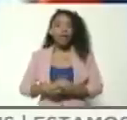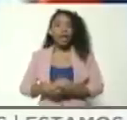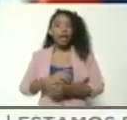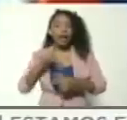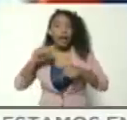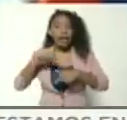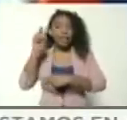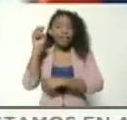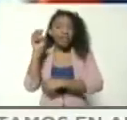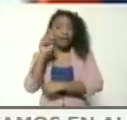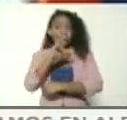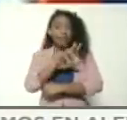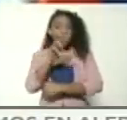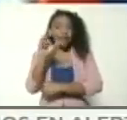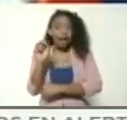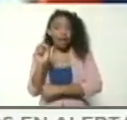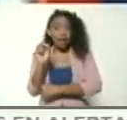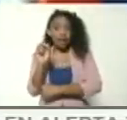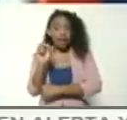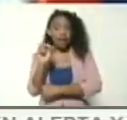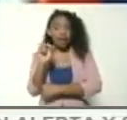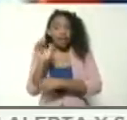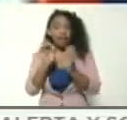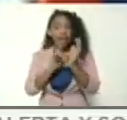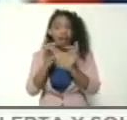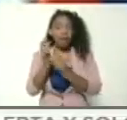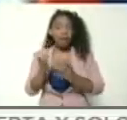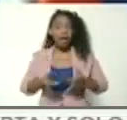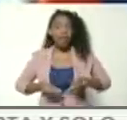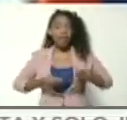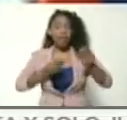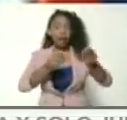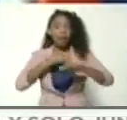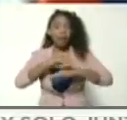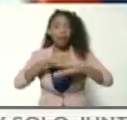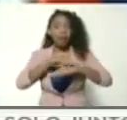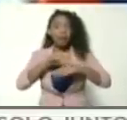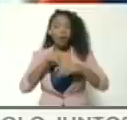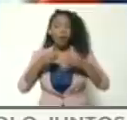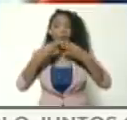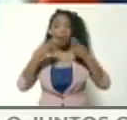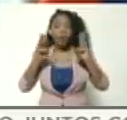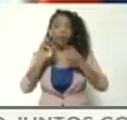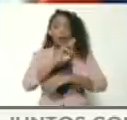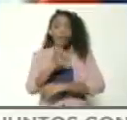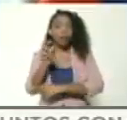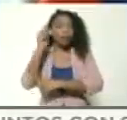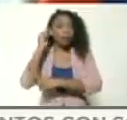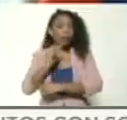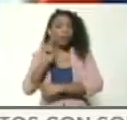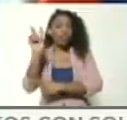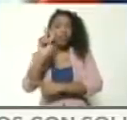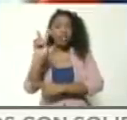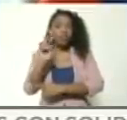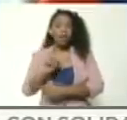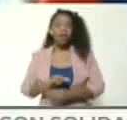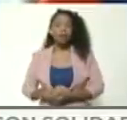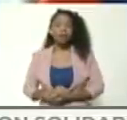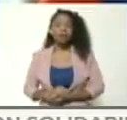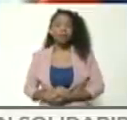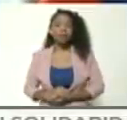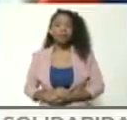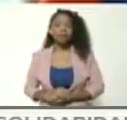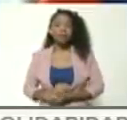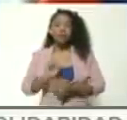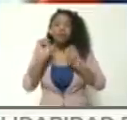de abril ha sido entregado por el Ministerio Público de la República Bolivariana de Venezuela